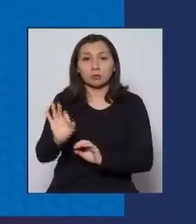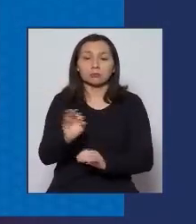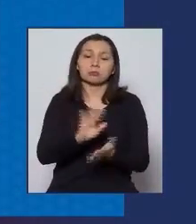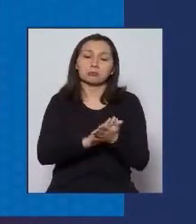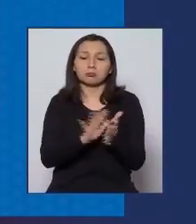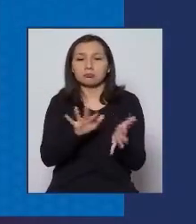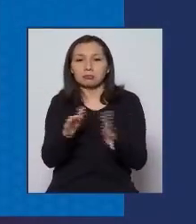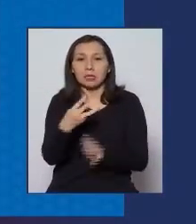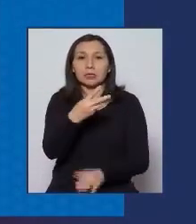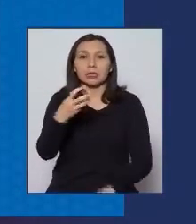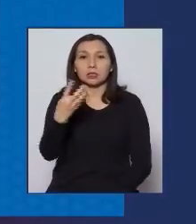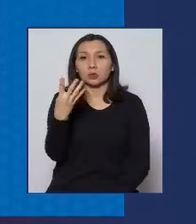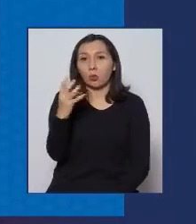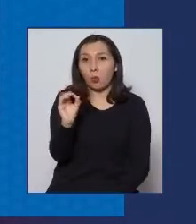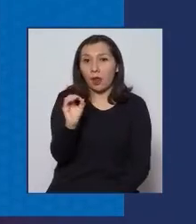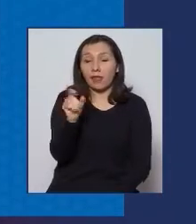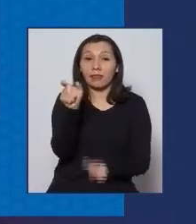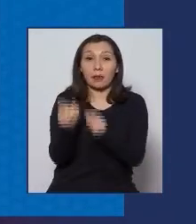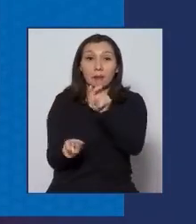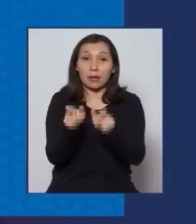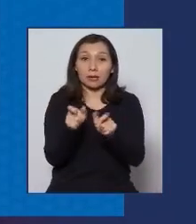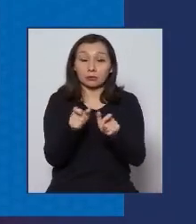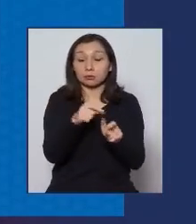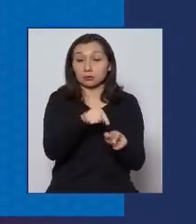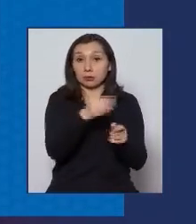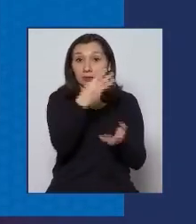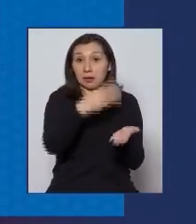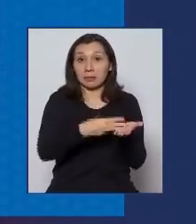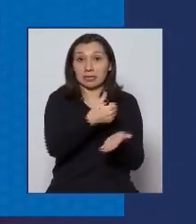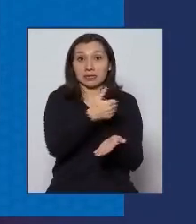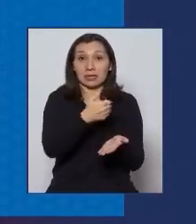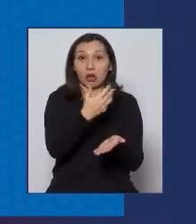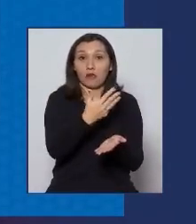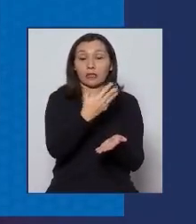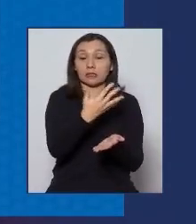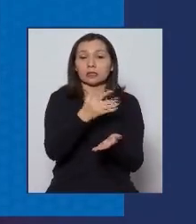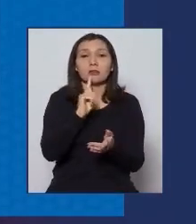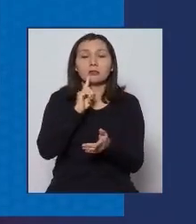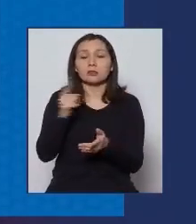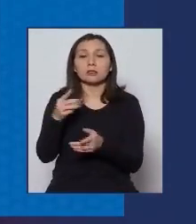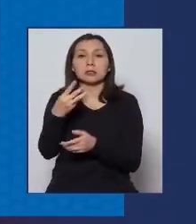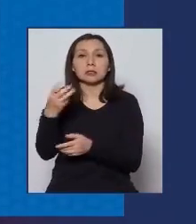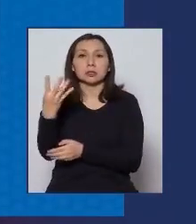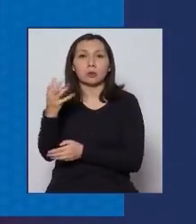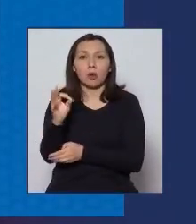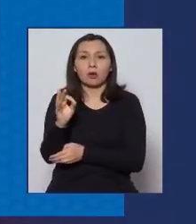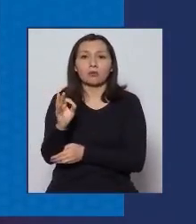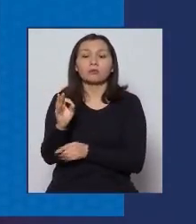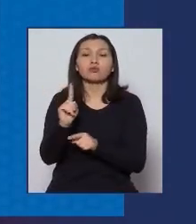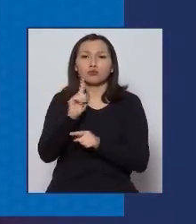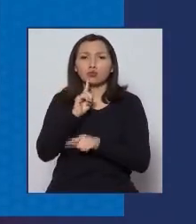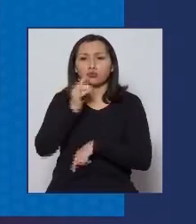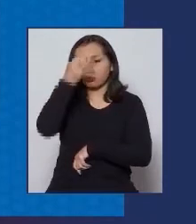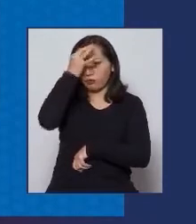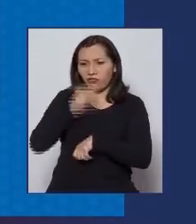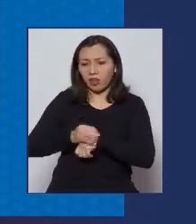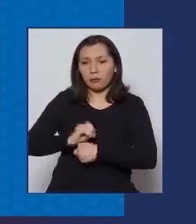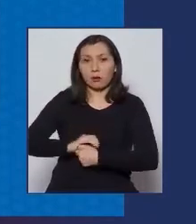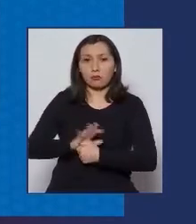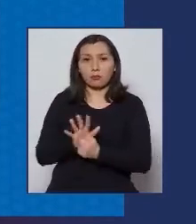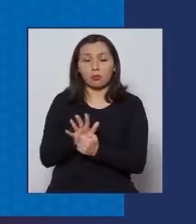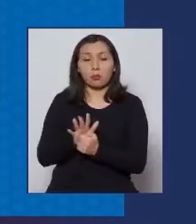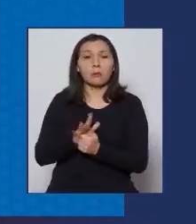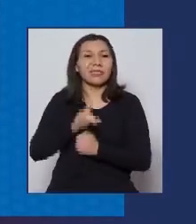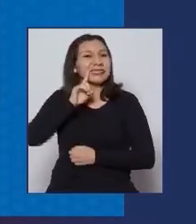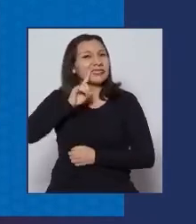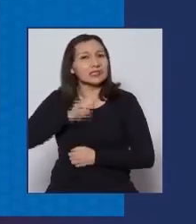340 en el caso de hoy de estos tres mil 695 son personas que cursaron la enfermedad en